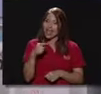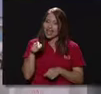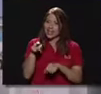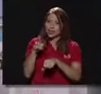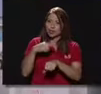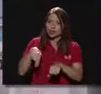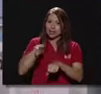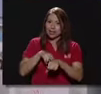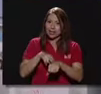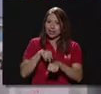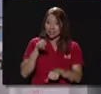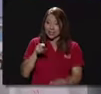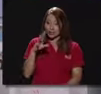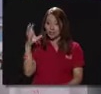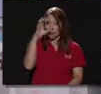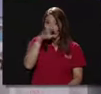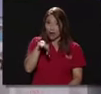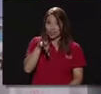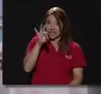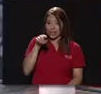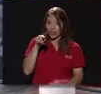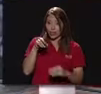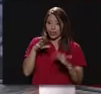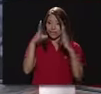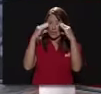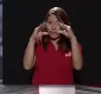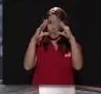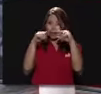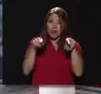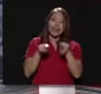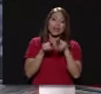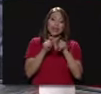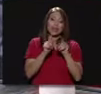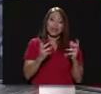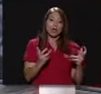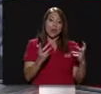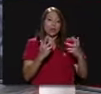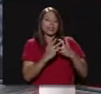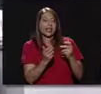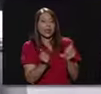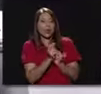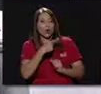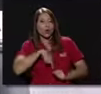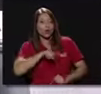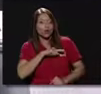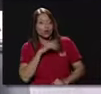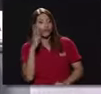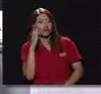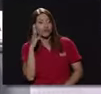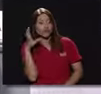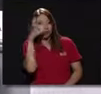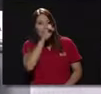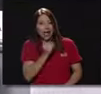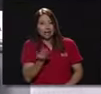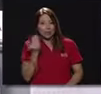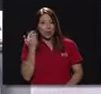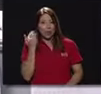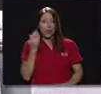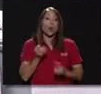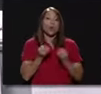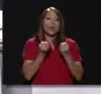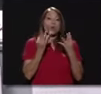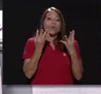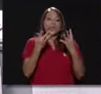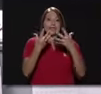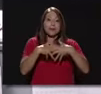y eso fue un hallazgo de este informe que también coincide con un estudio que nosotros sacamos hace poco, que muchas de las empresas que exportan,